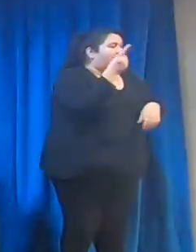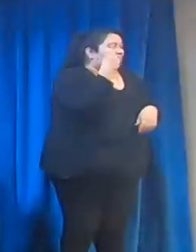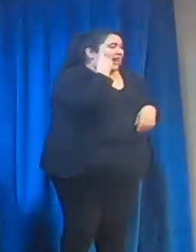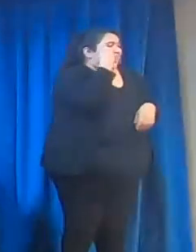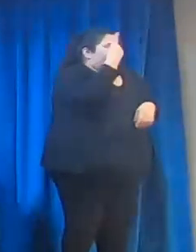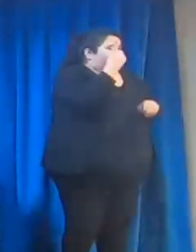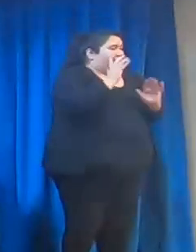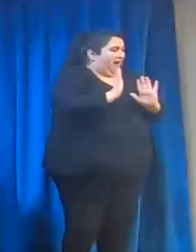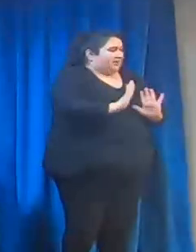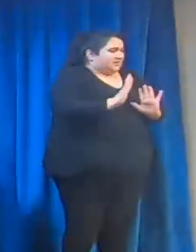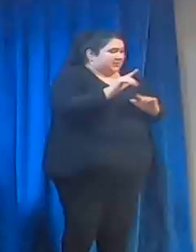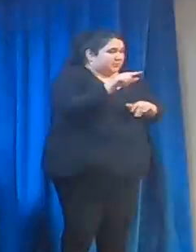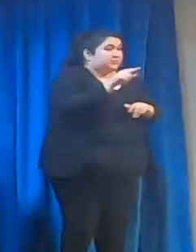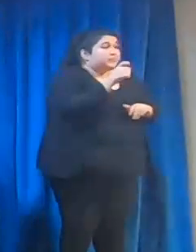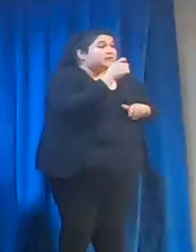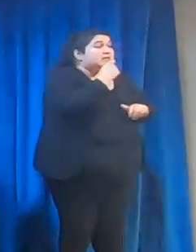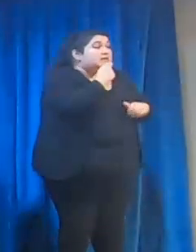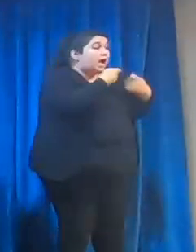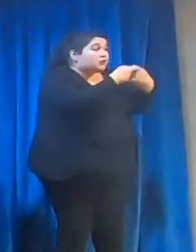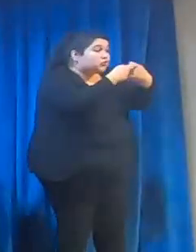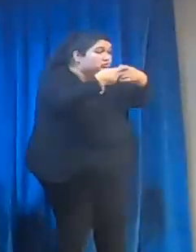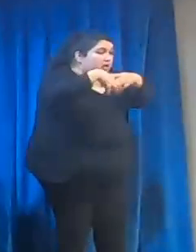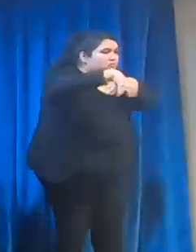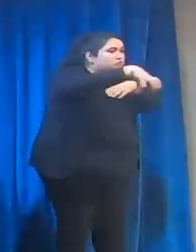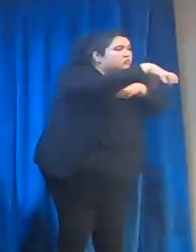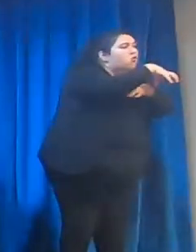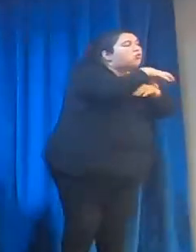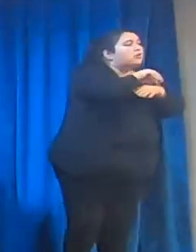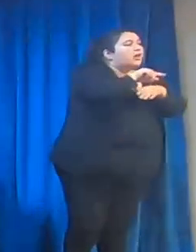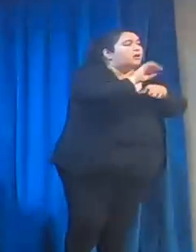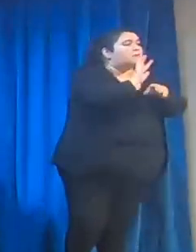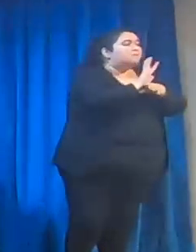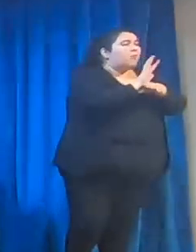y entienden de que en esas organizaciones ellos tienen un lugar,